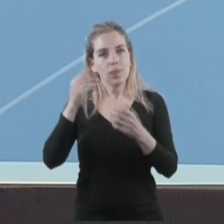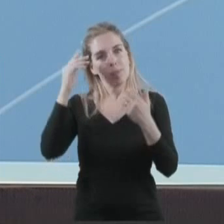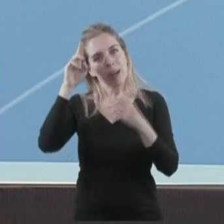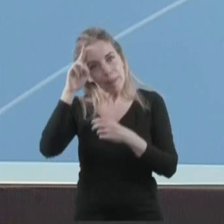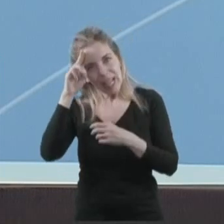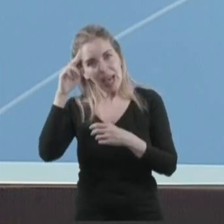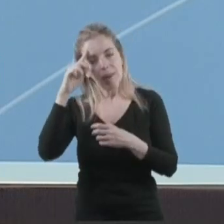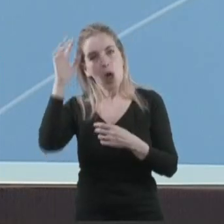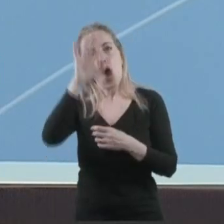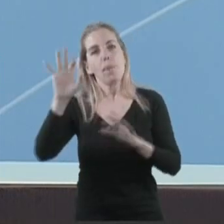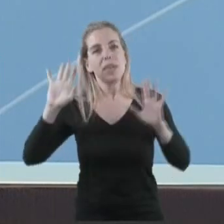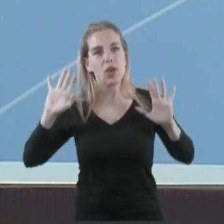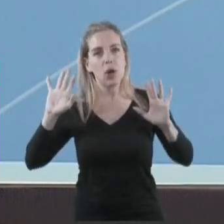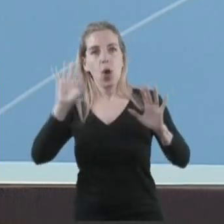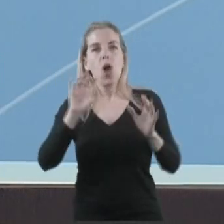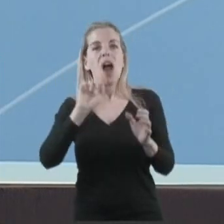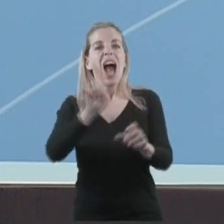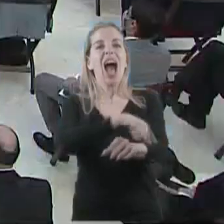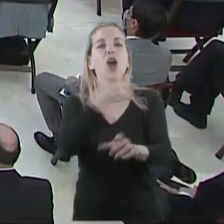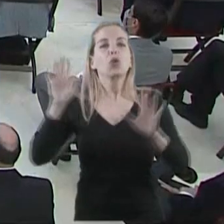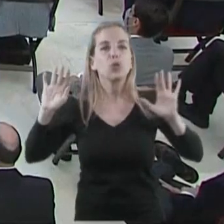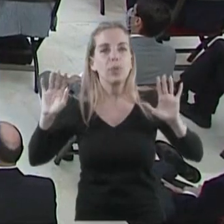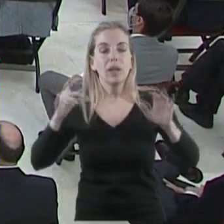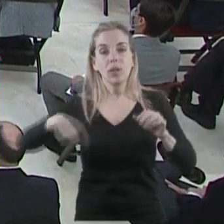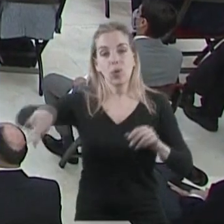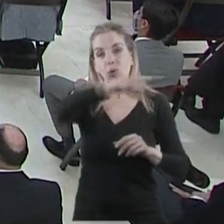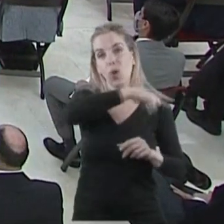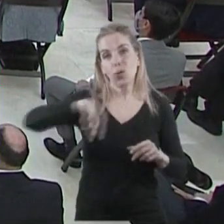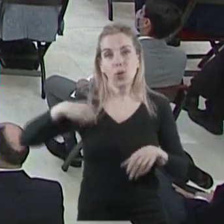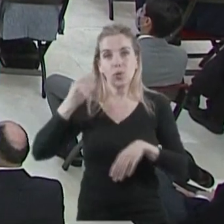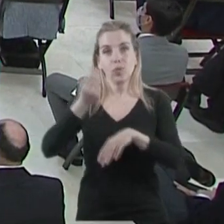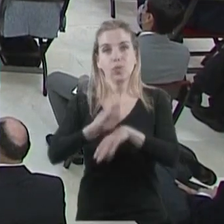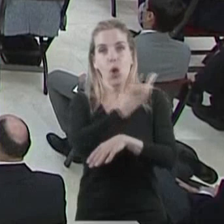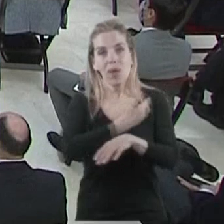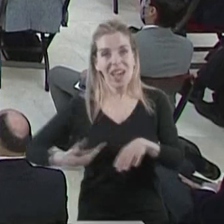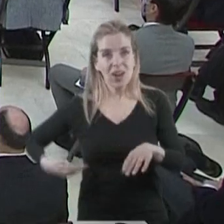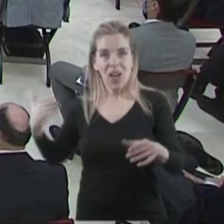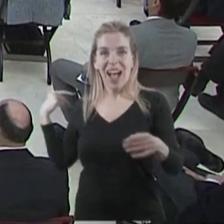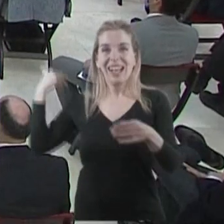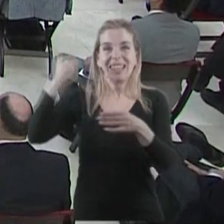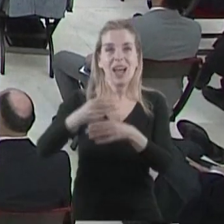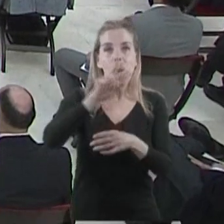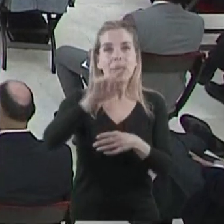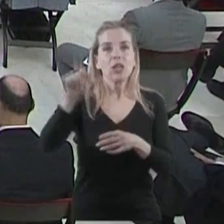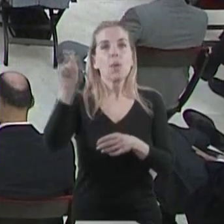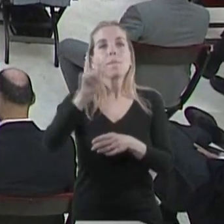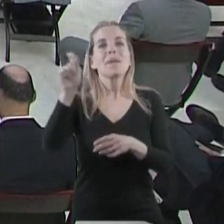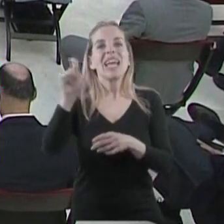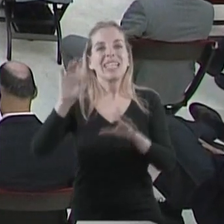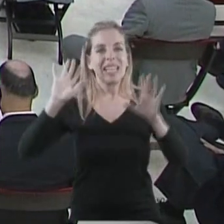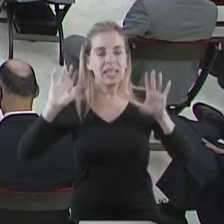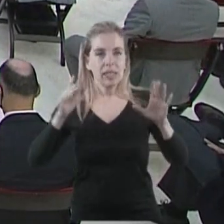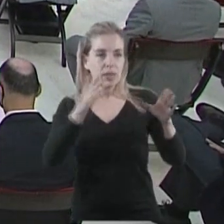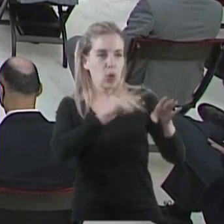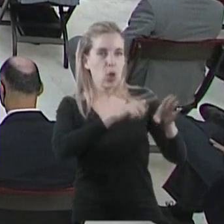otro. Nosotros hemos gobernado 21 meses en un contexto, Alberto, de enorme